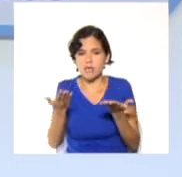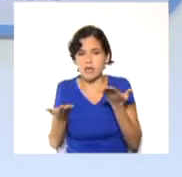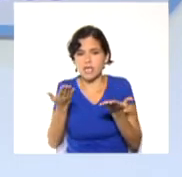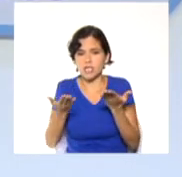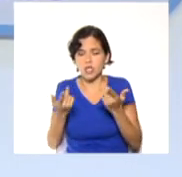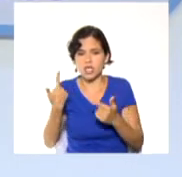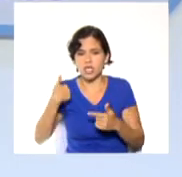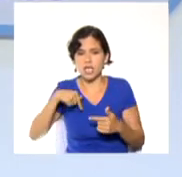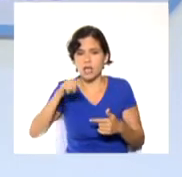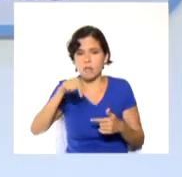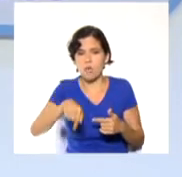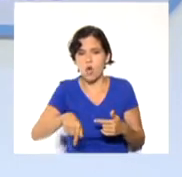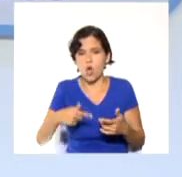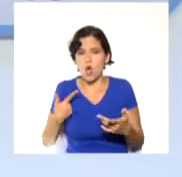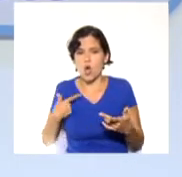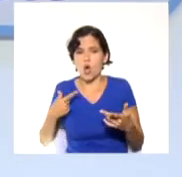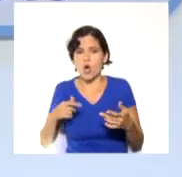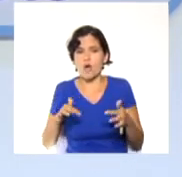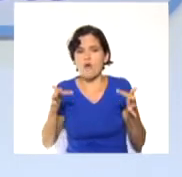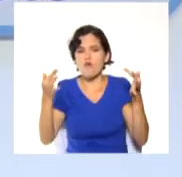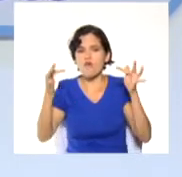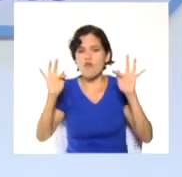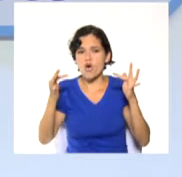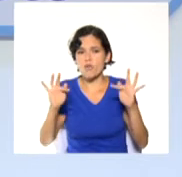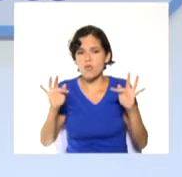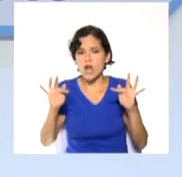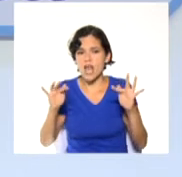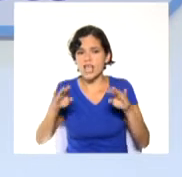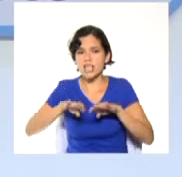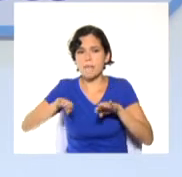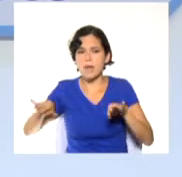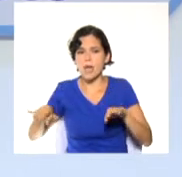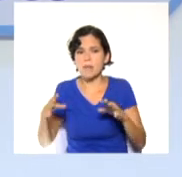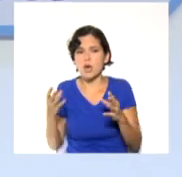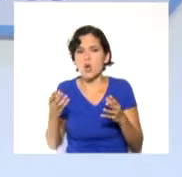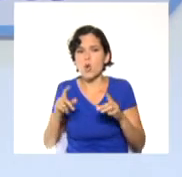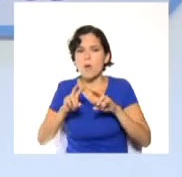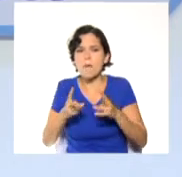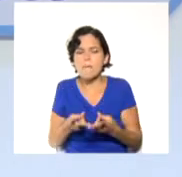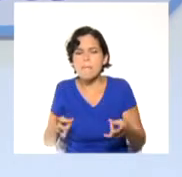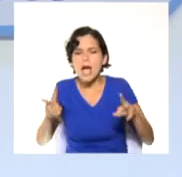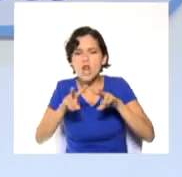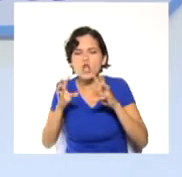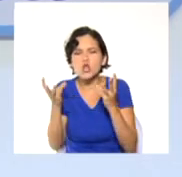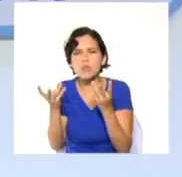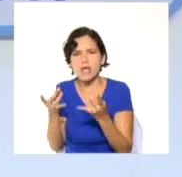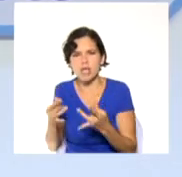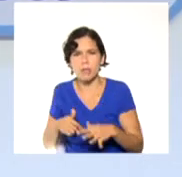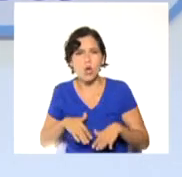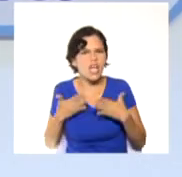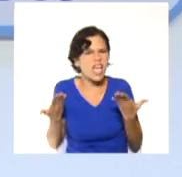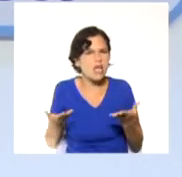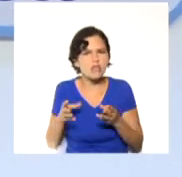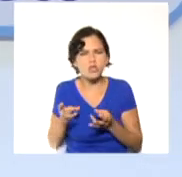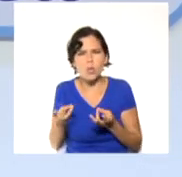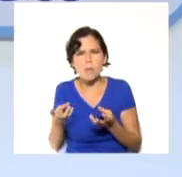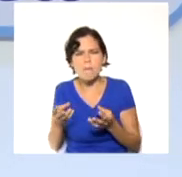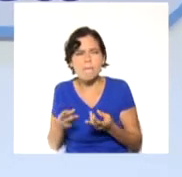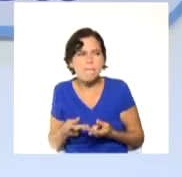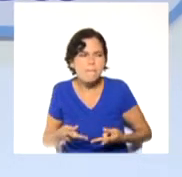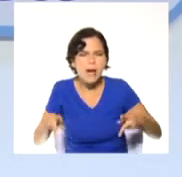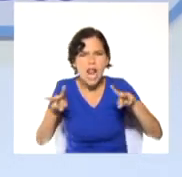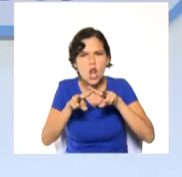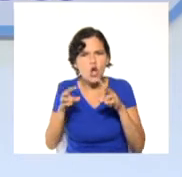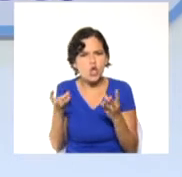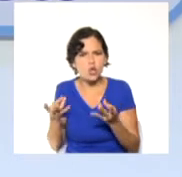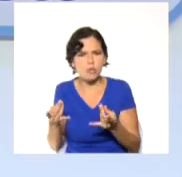hoy de fórmulas y despeje, pero con un valor numérico. ¿Y qué es valor numérico? Entonces acompáñame a ver